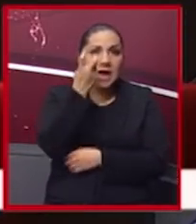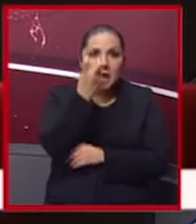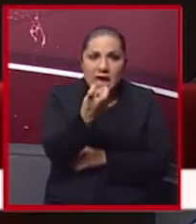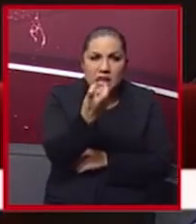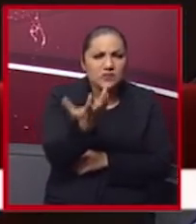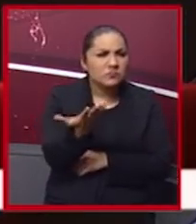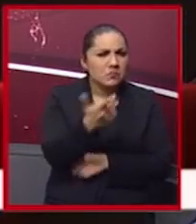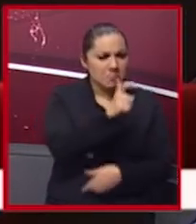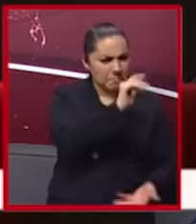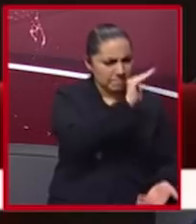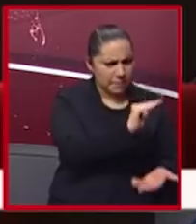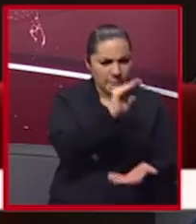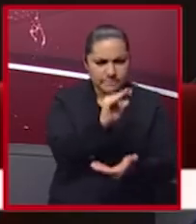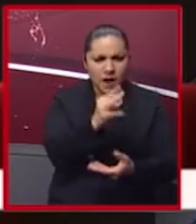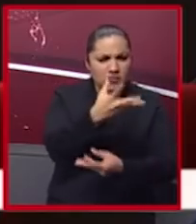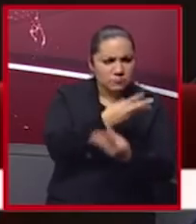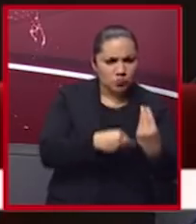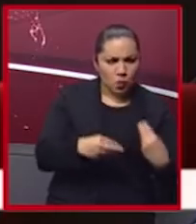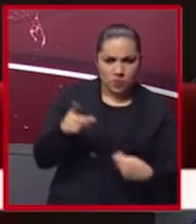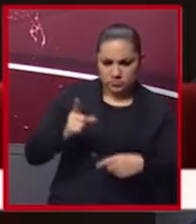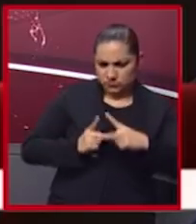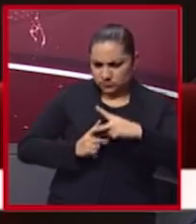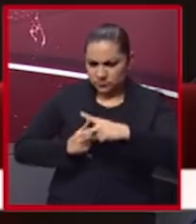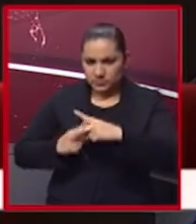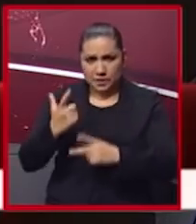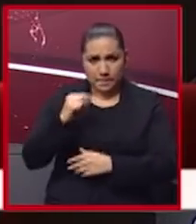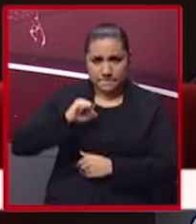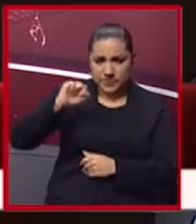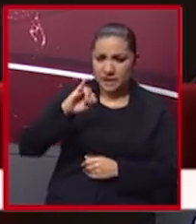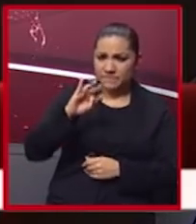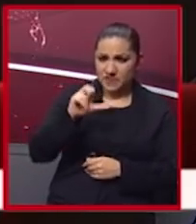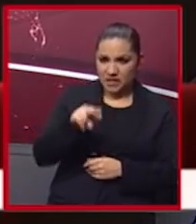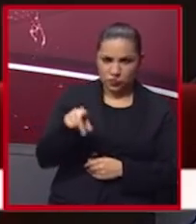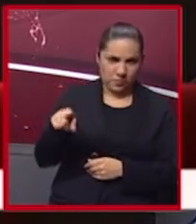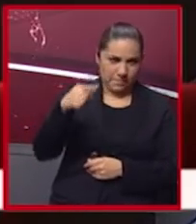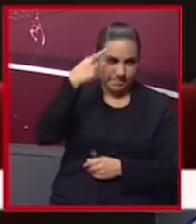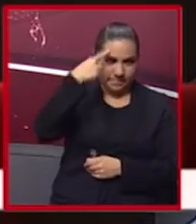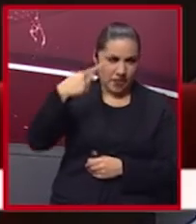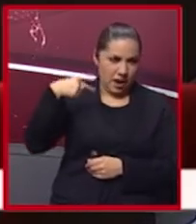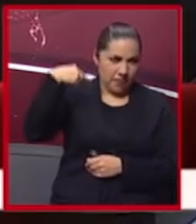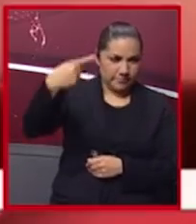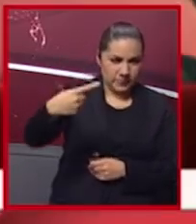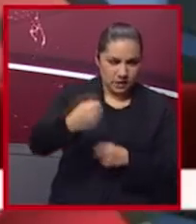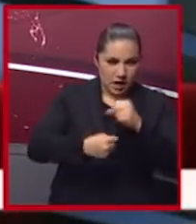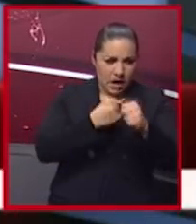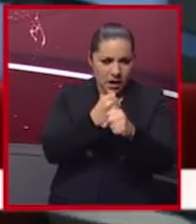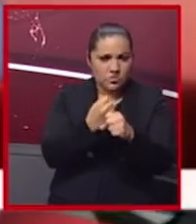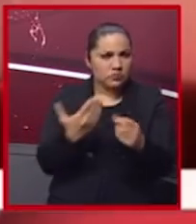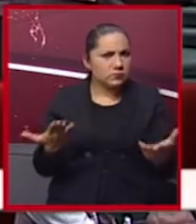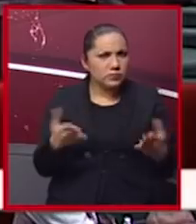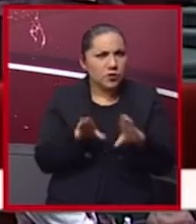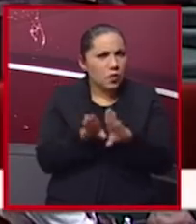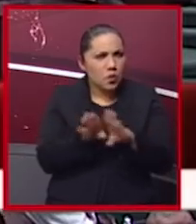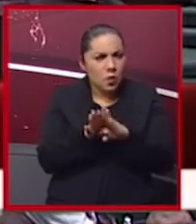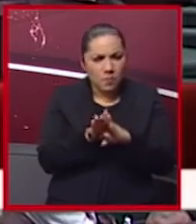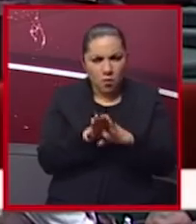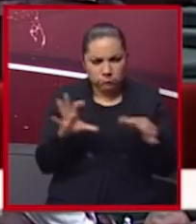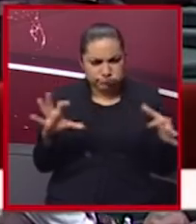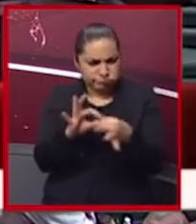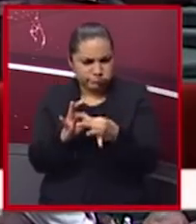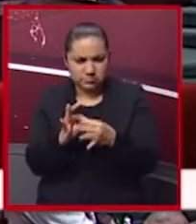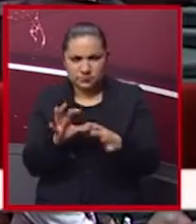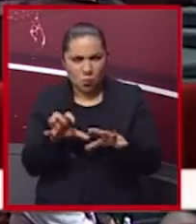inflación esperada del siguiente año, que se estima que será del 3.4%. Nos